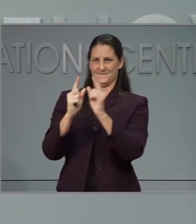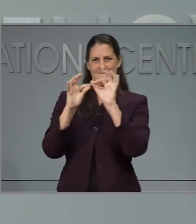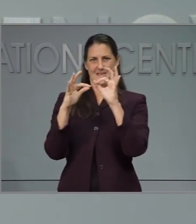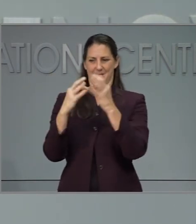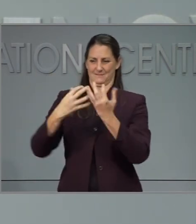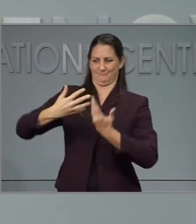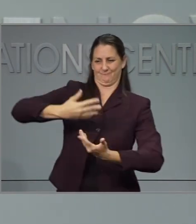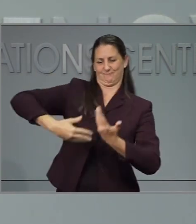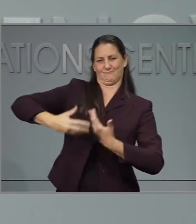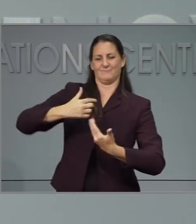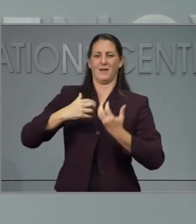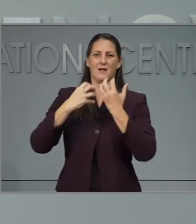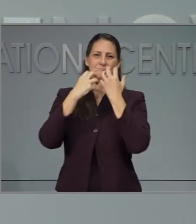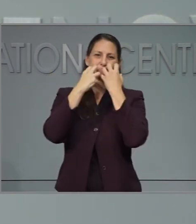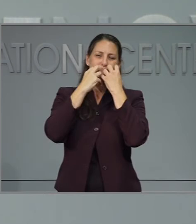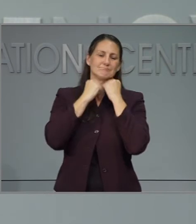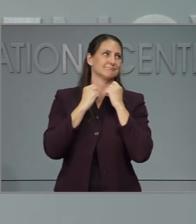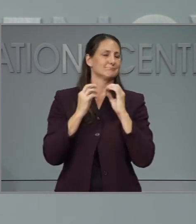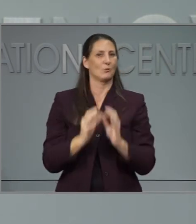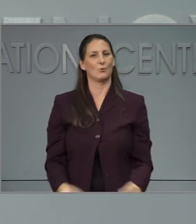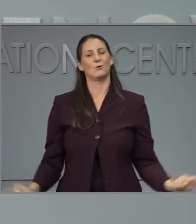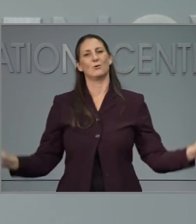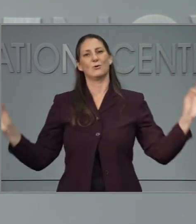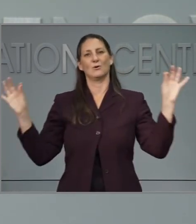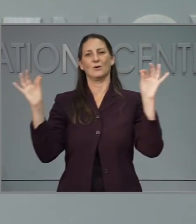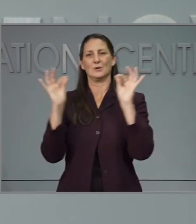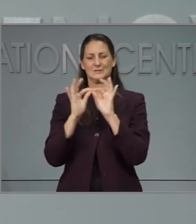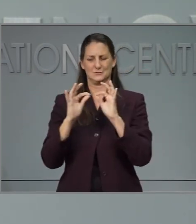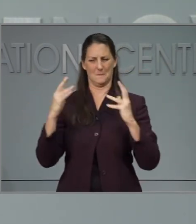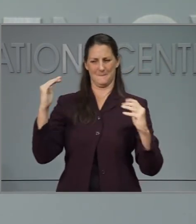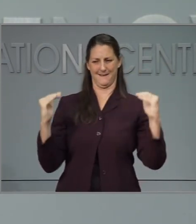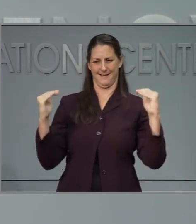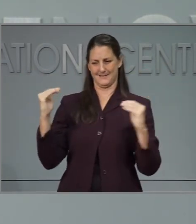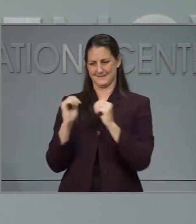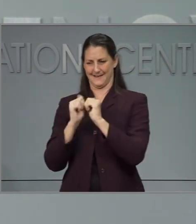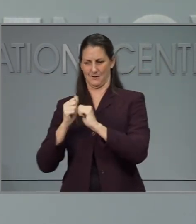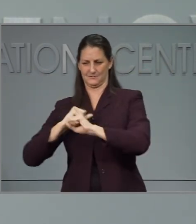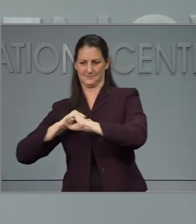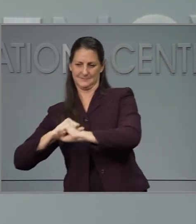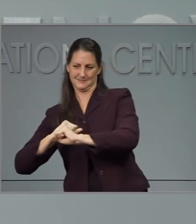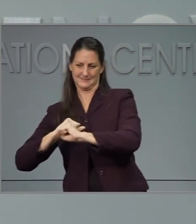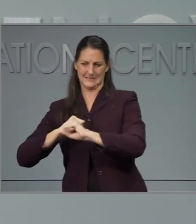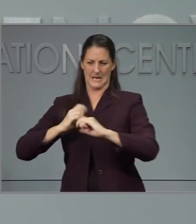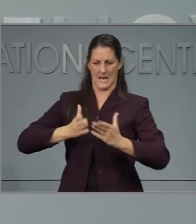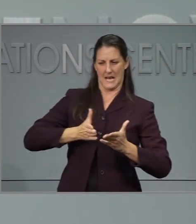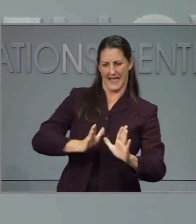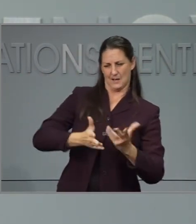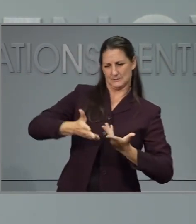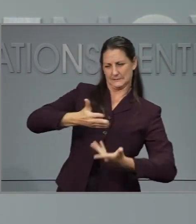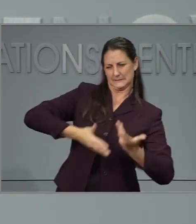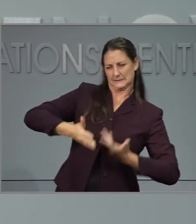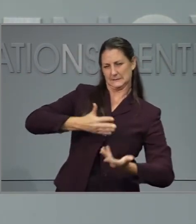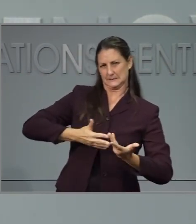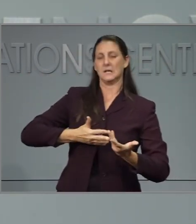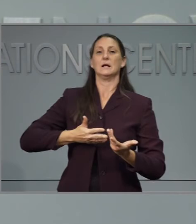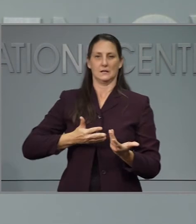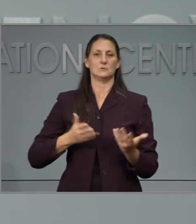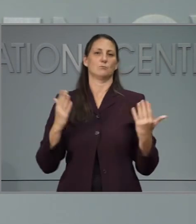forman parte de continuar viviendo de una manera más eficiente, más